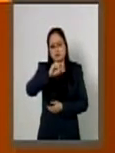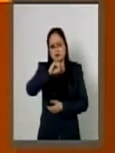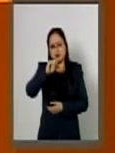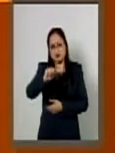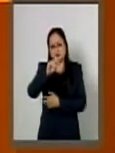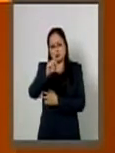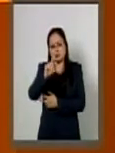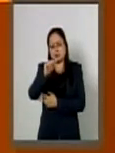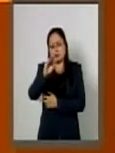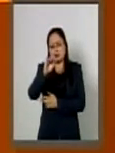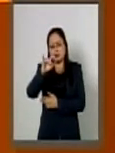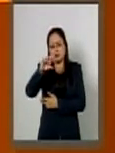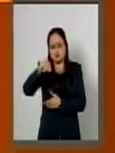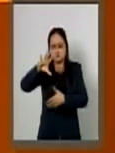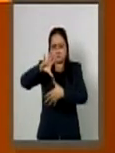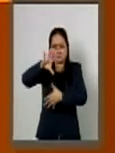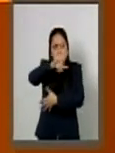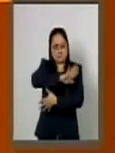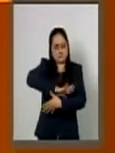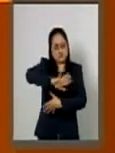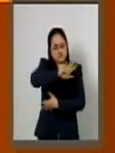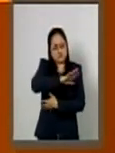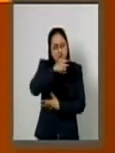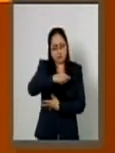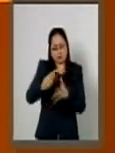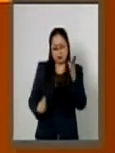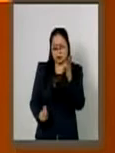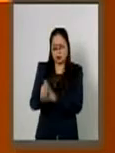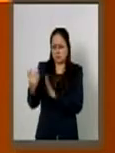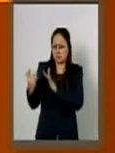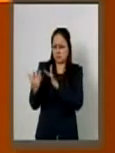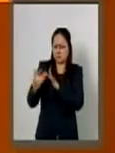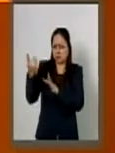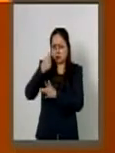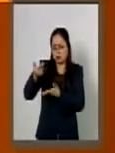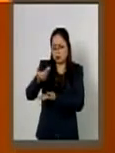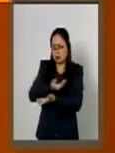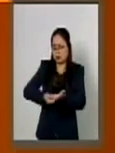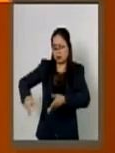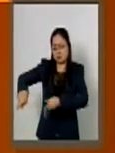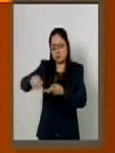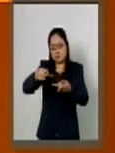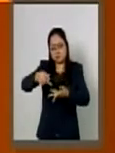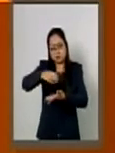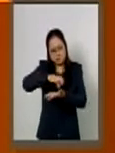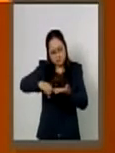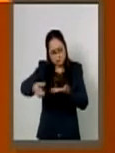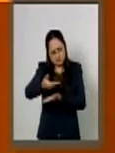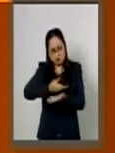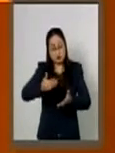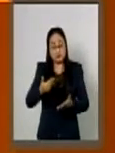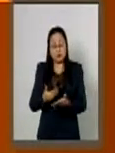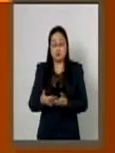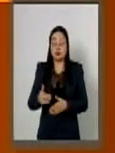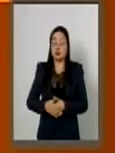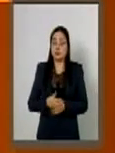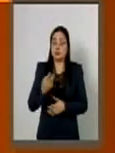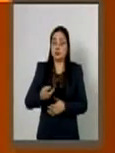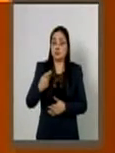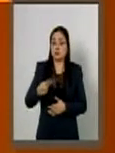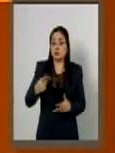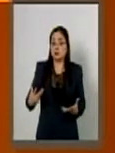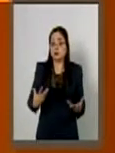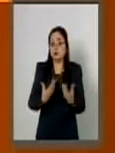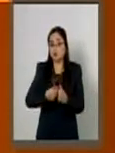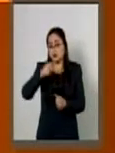abrirá nuevos horizontes comerciales. En todo este proceso, la participación de México